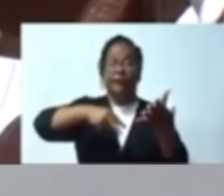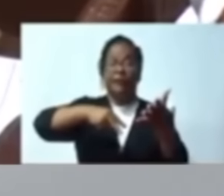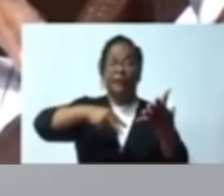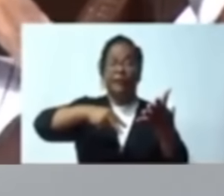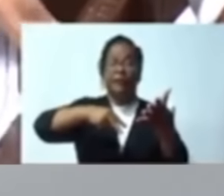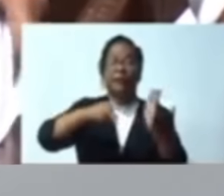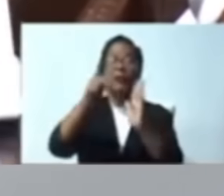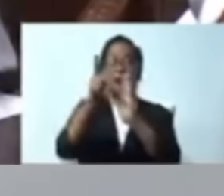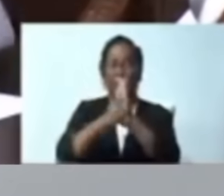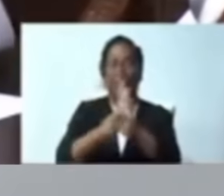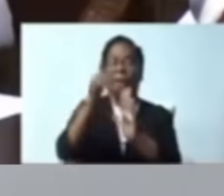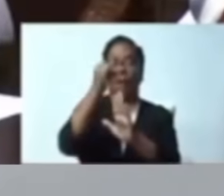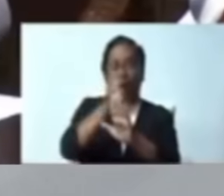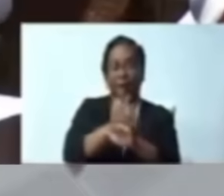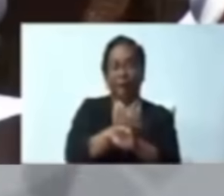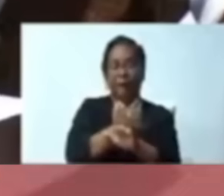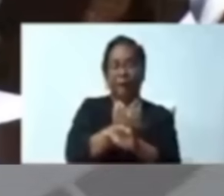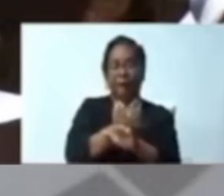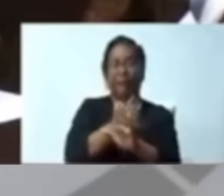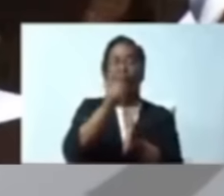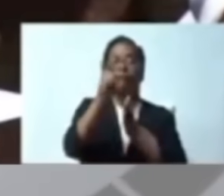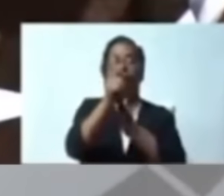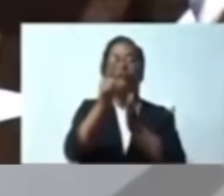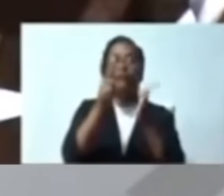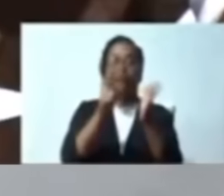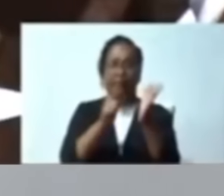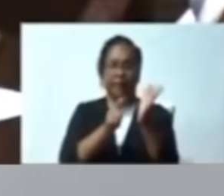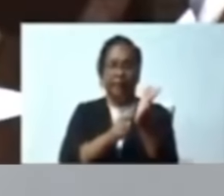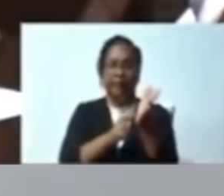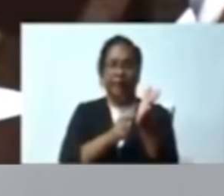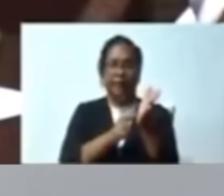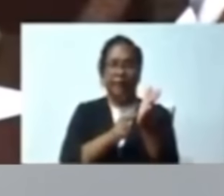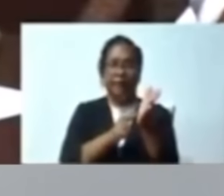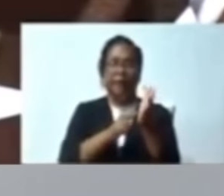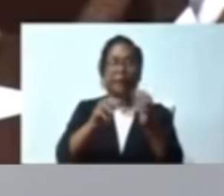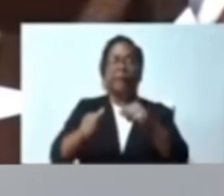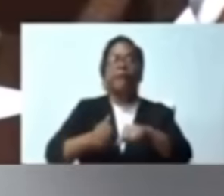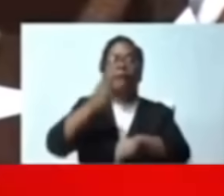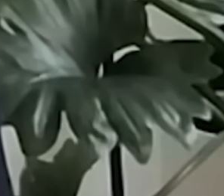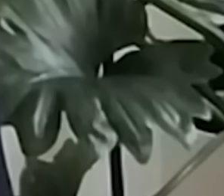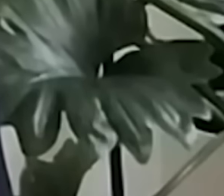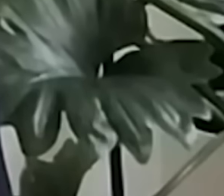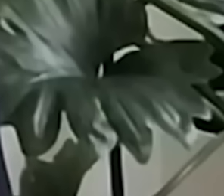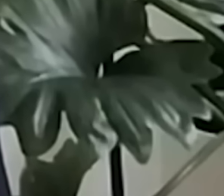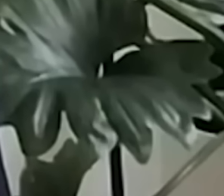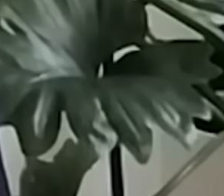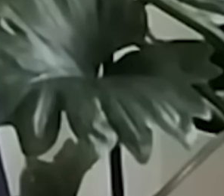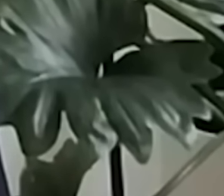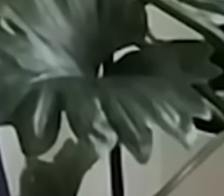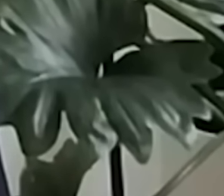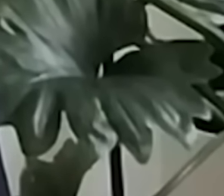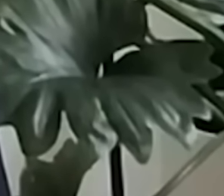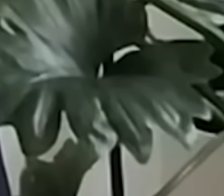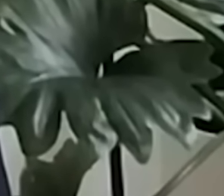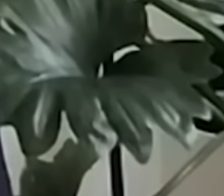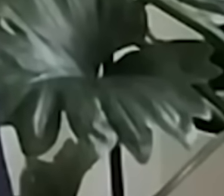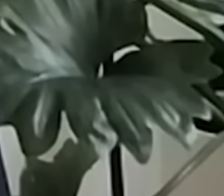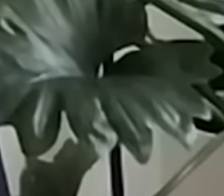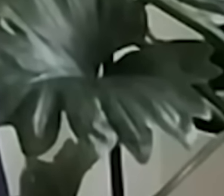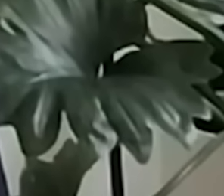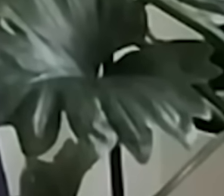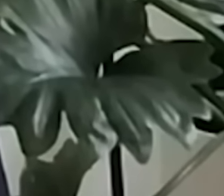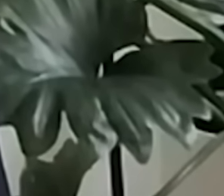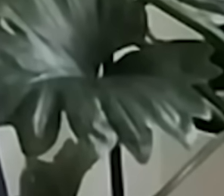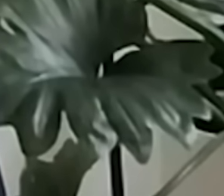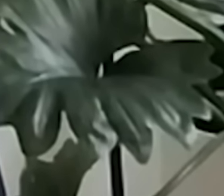a propósito de eso la procuraduría general de la república archivó la denuncia que por acoso sexual